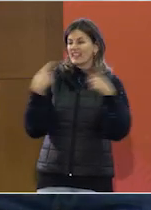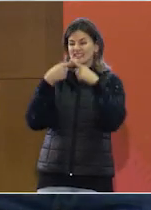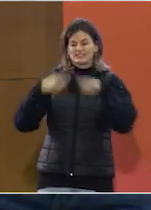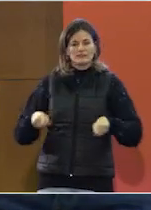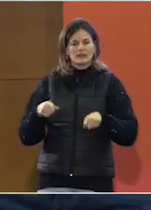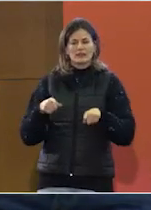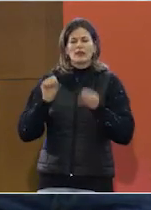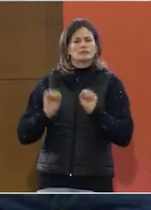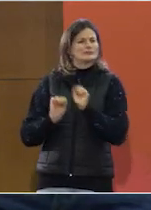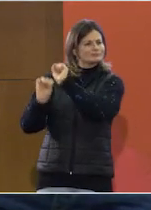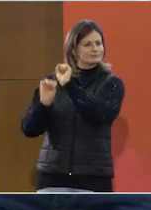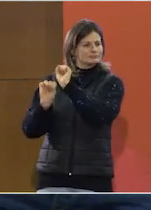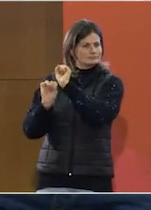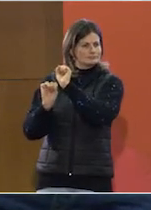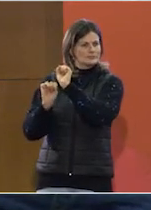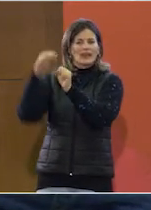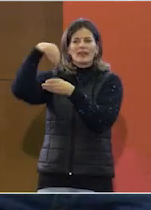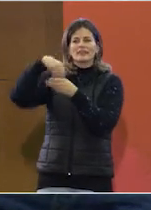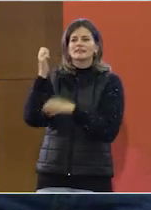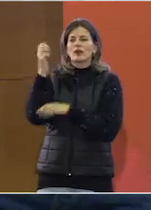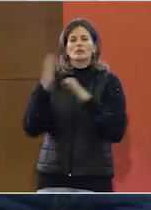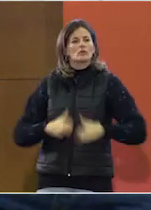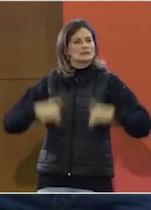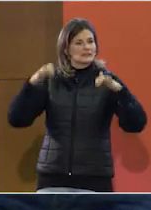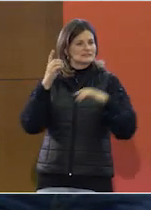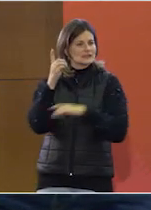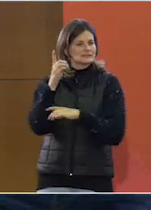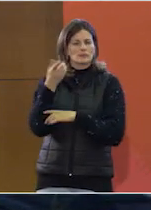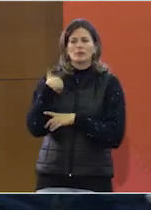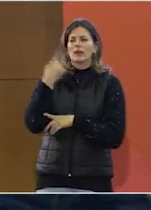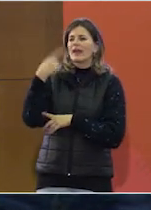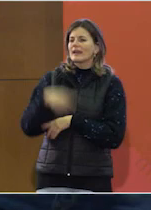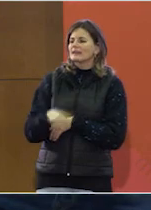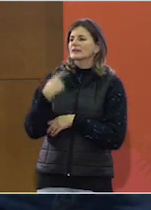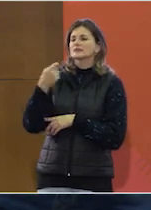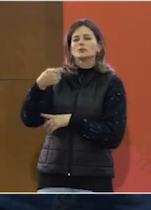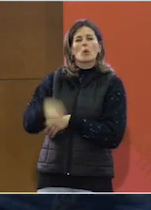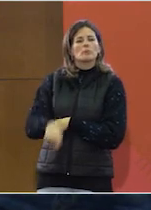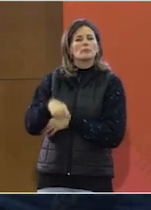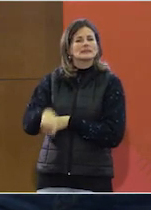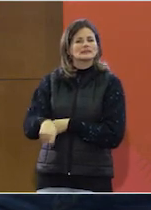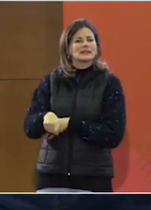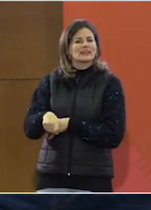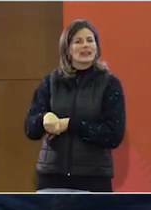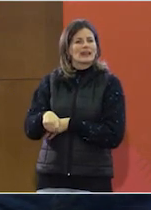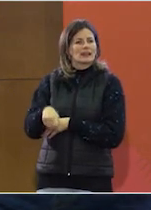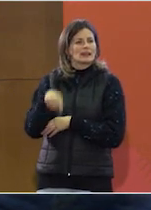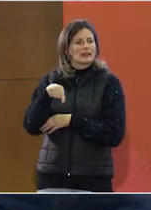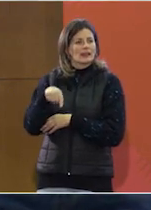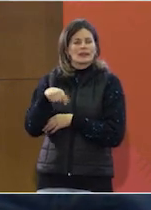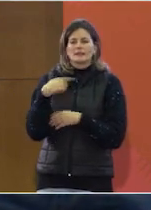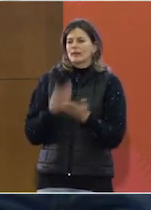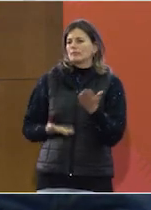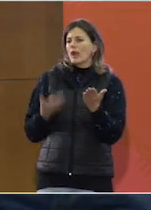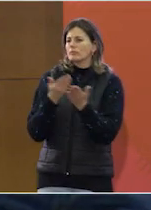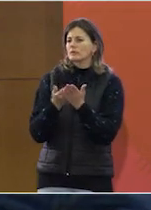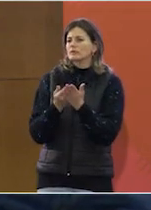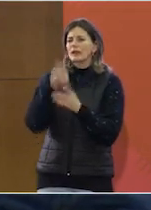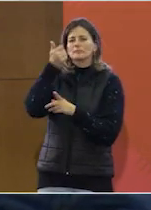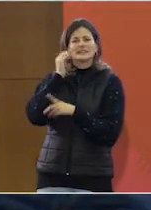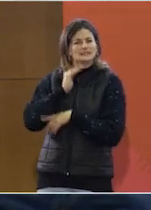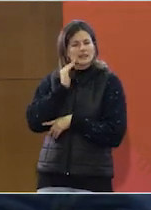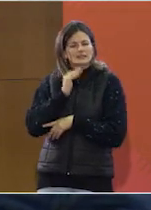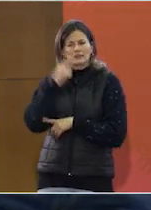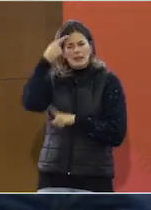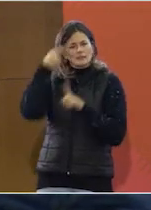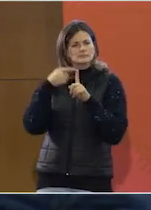diferentes bloquearon que en el Congreso de los Diputados pudiera haber un presidente de la Cámara que hubiera aportado ternura,